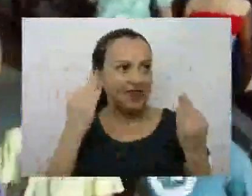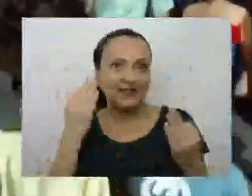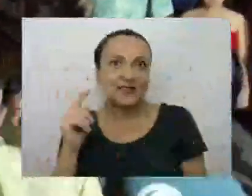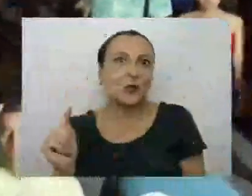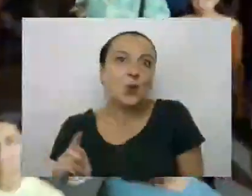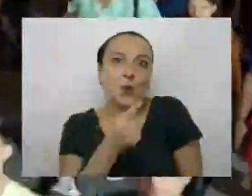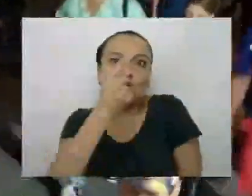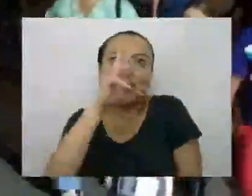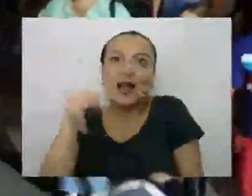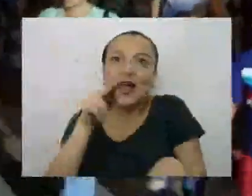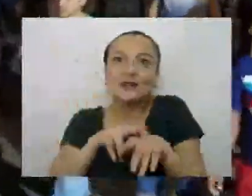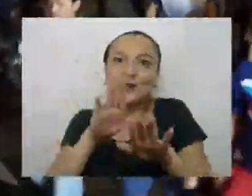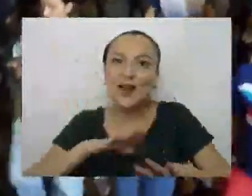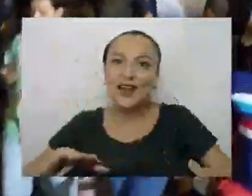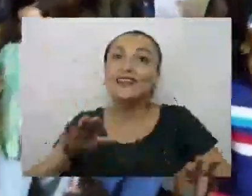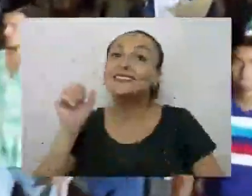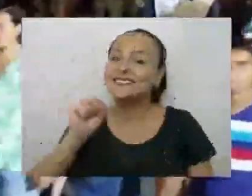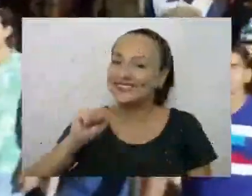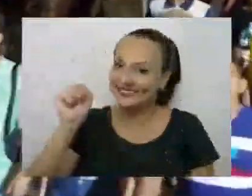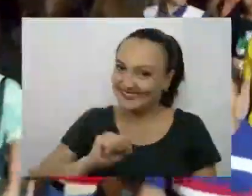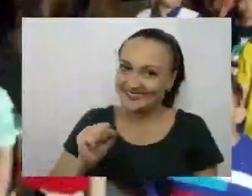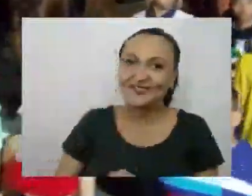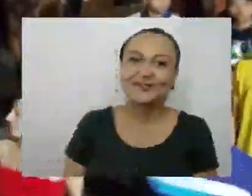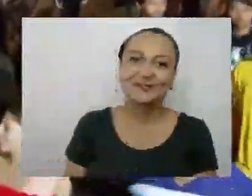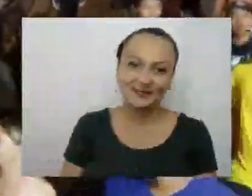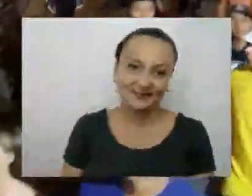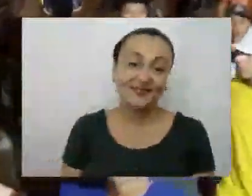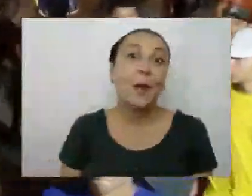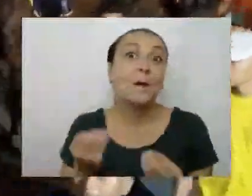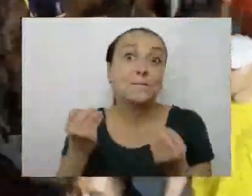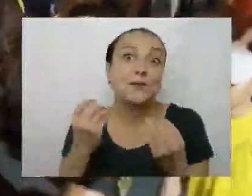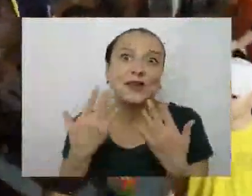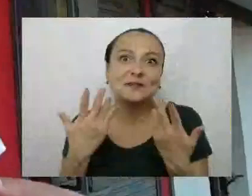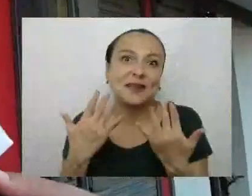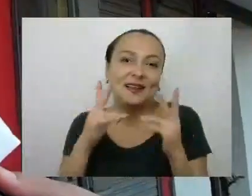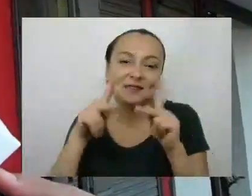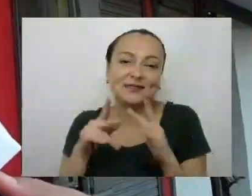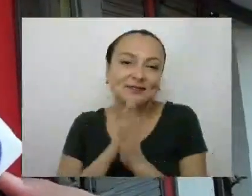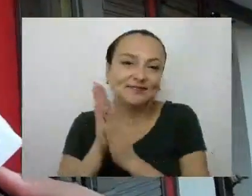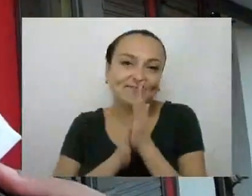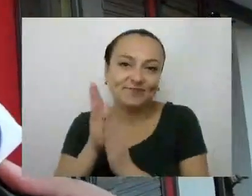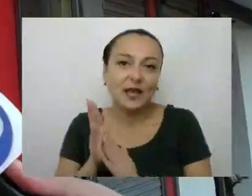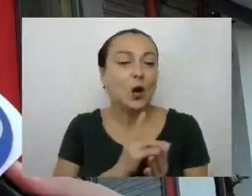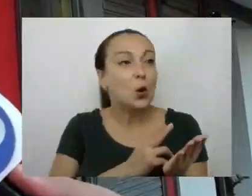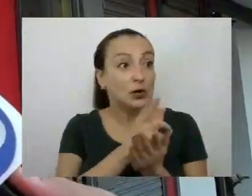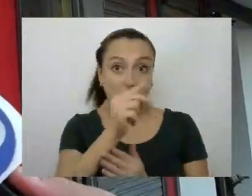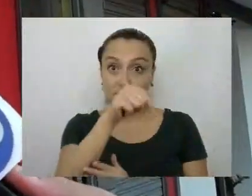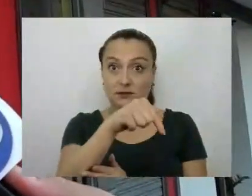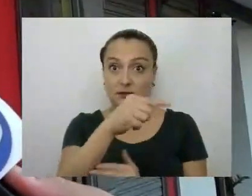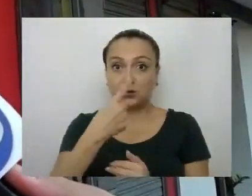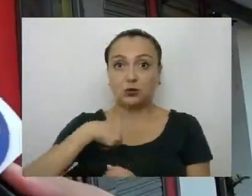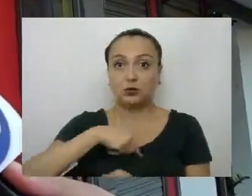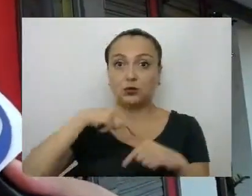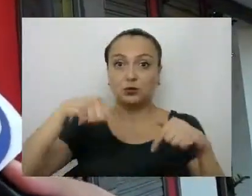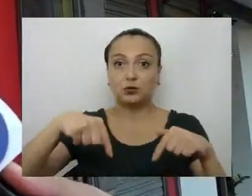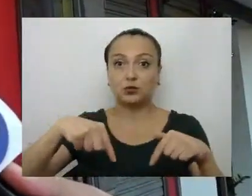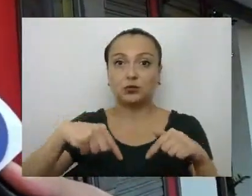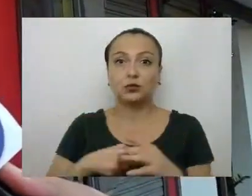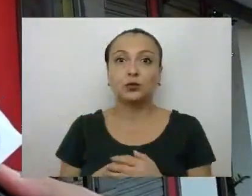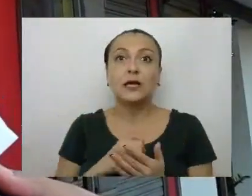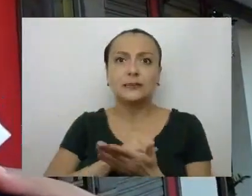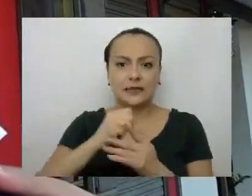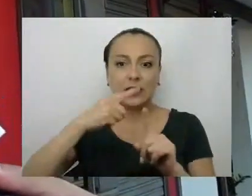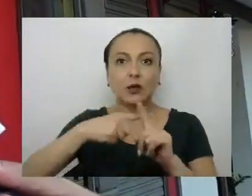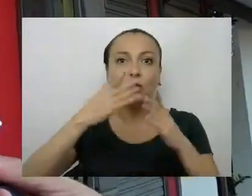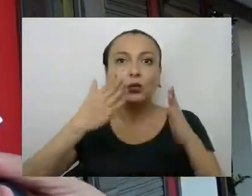nivel nacional? Sí, literal que sí. Son muy esperadas, la verdad. Sinceramente, esto que estamos aquí, los puros santacruceños y